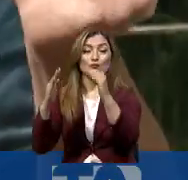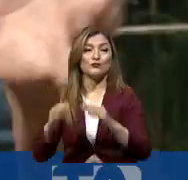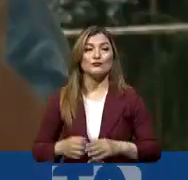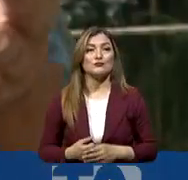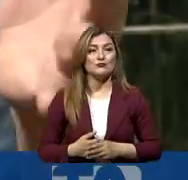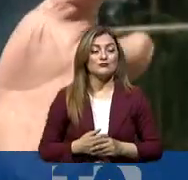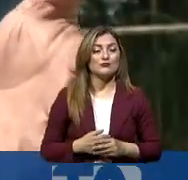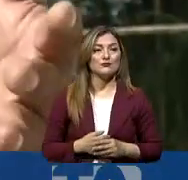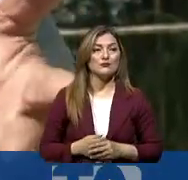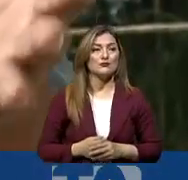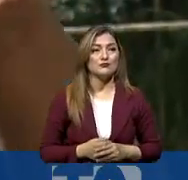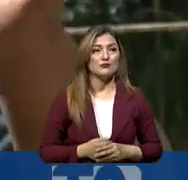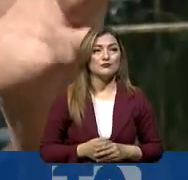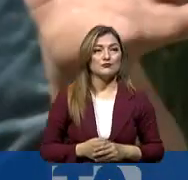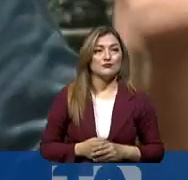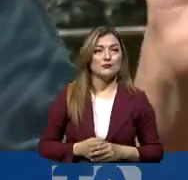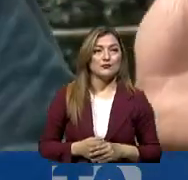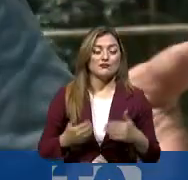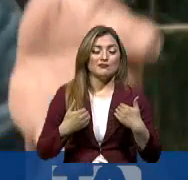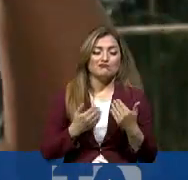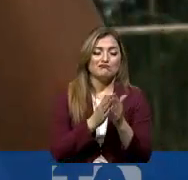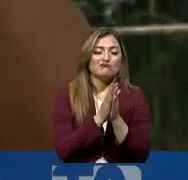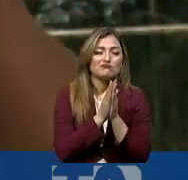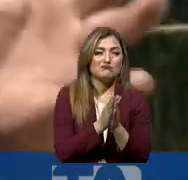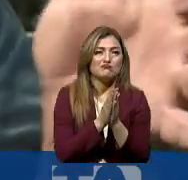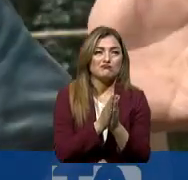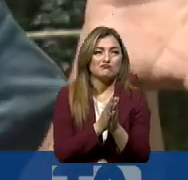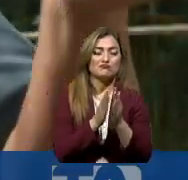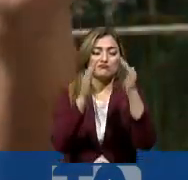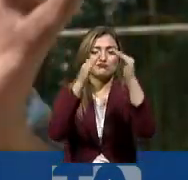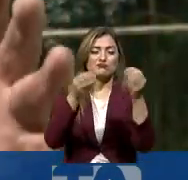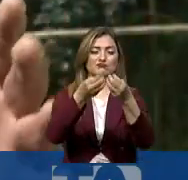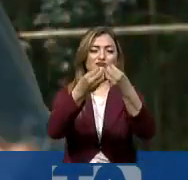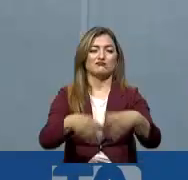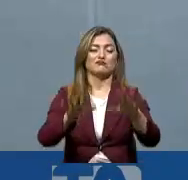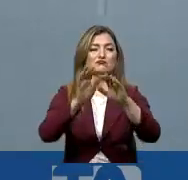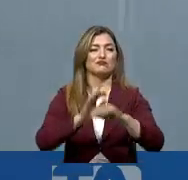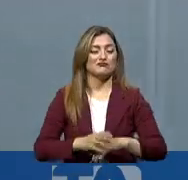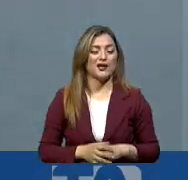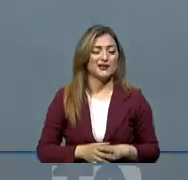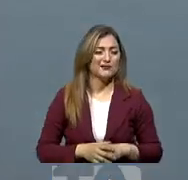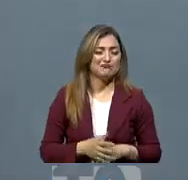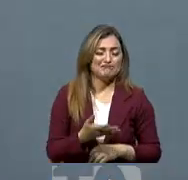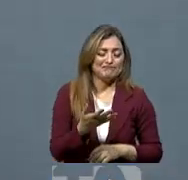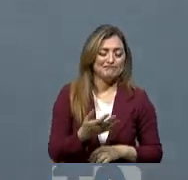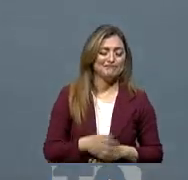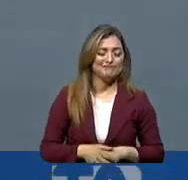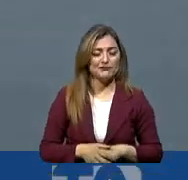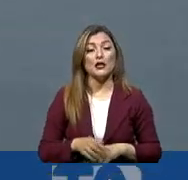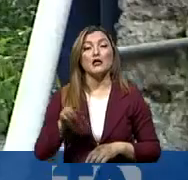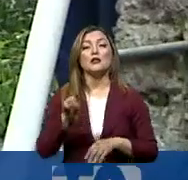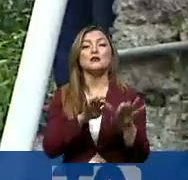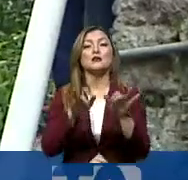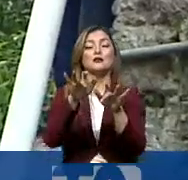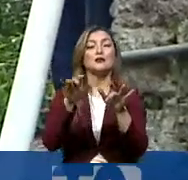pedir tanto que me den alguna cosita pero tampoco perder una casa así según el secretario de inclusión social de